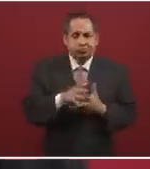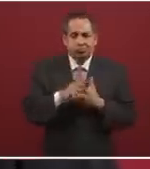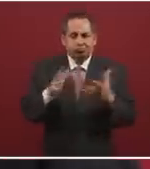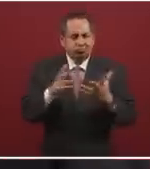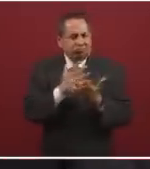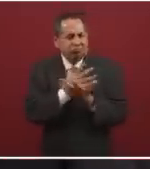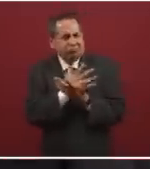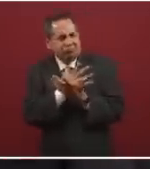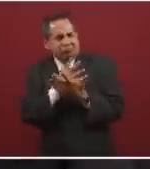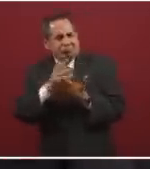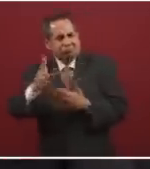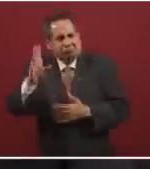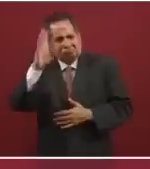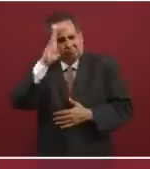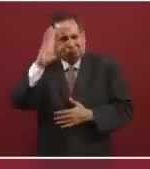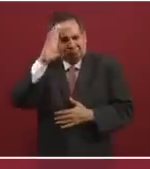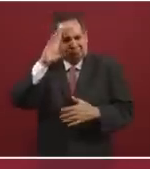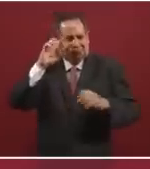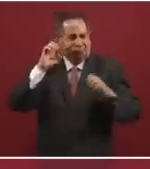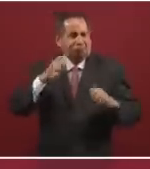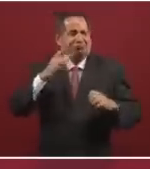oneroso,